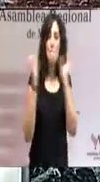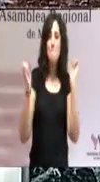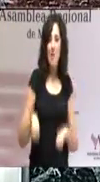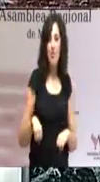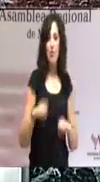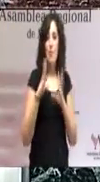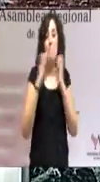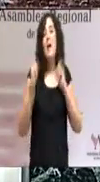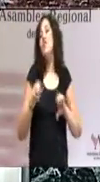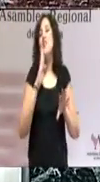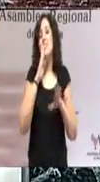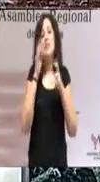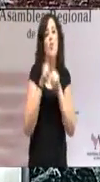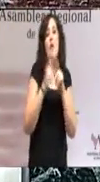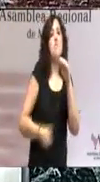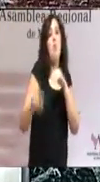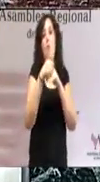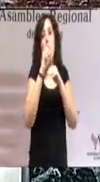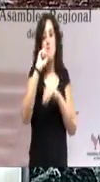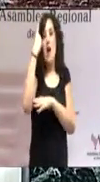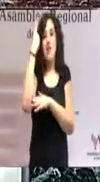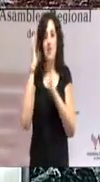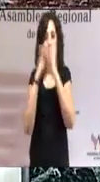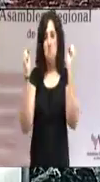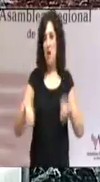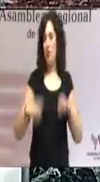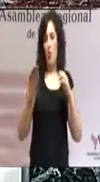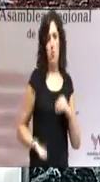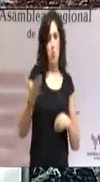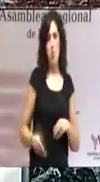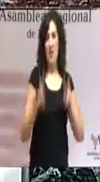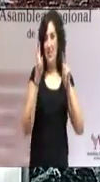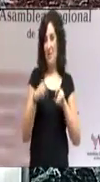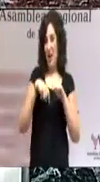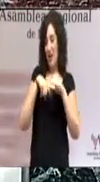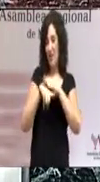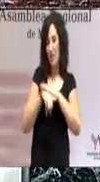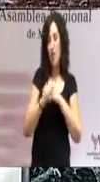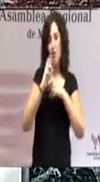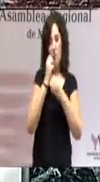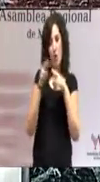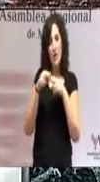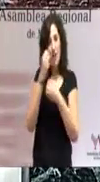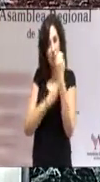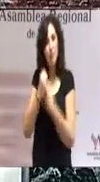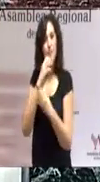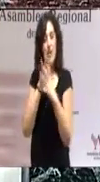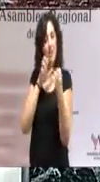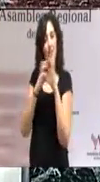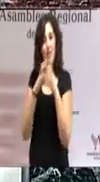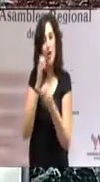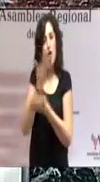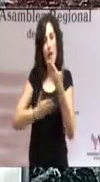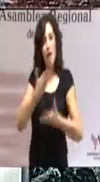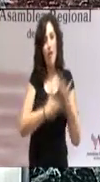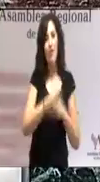de pactos, de una nueva forma de gestionar la situación política que tenemos, desde el entendimiento, la colaboración, desde